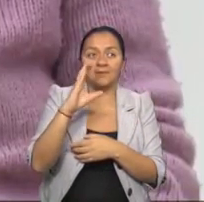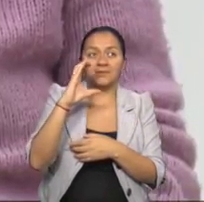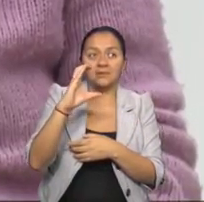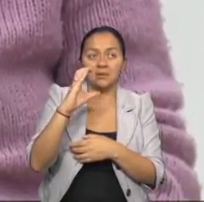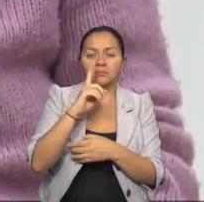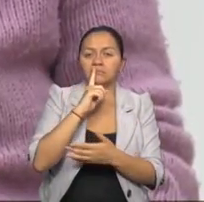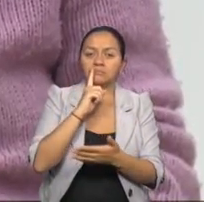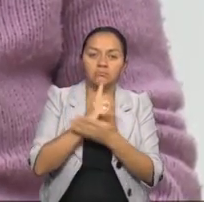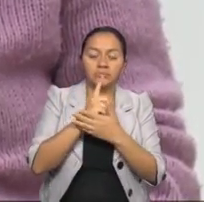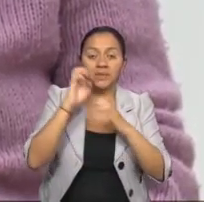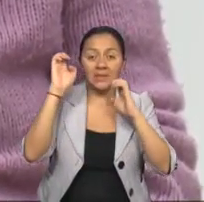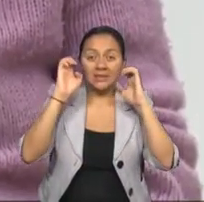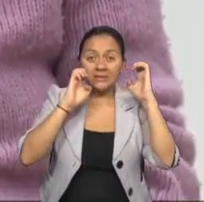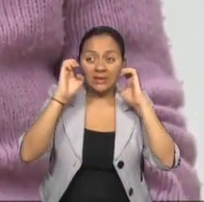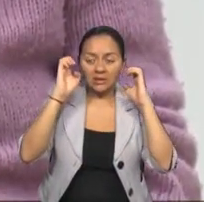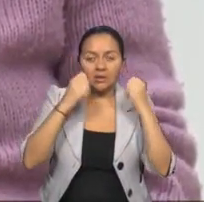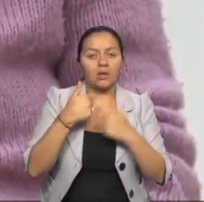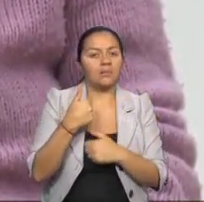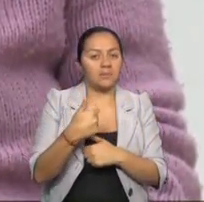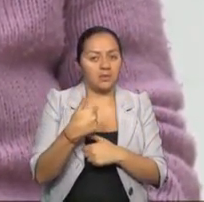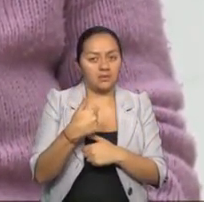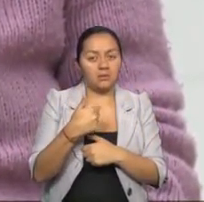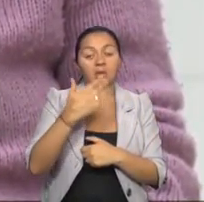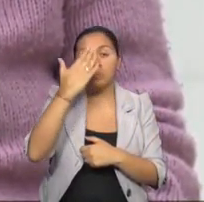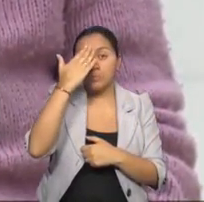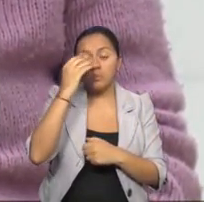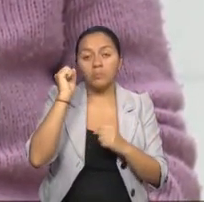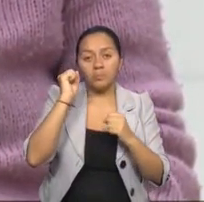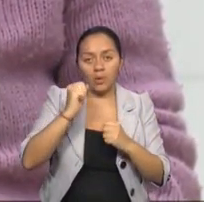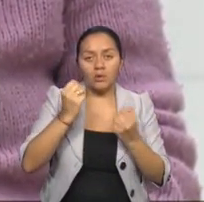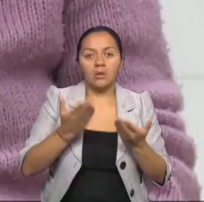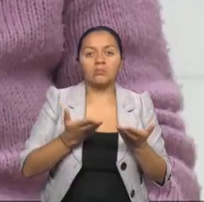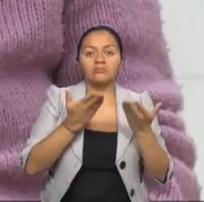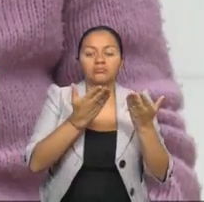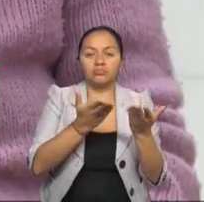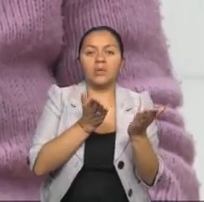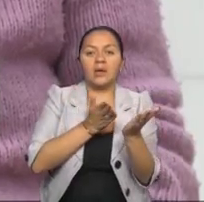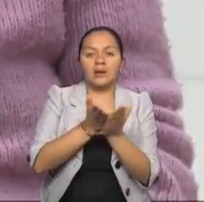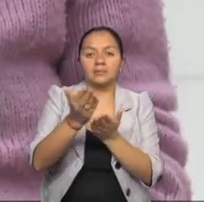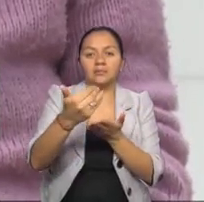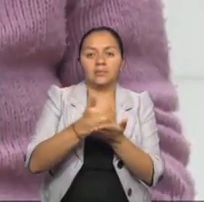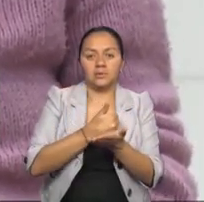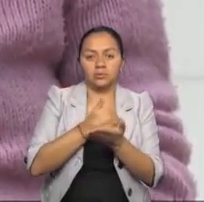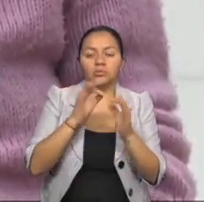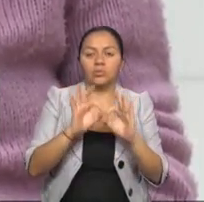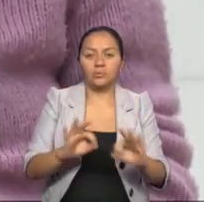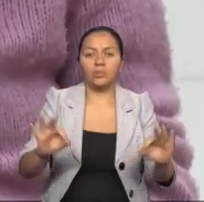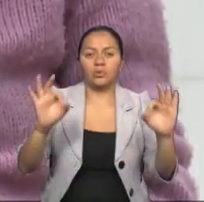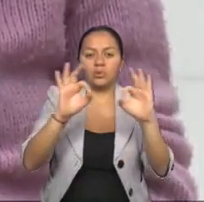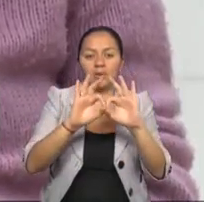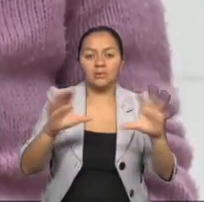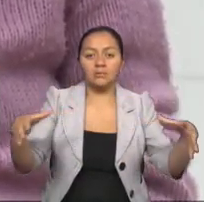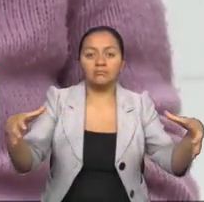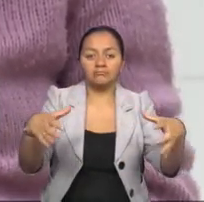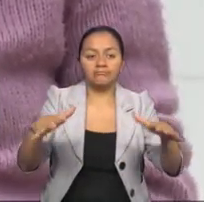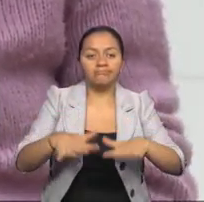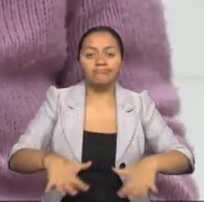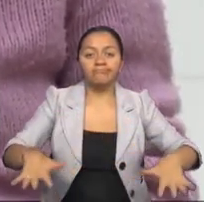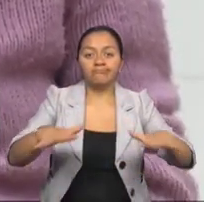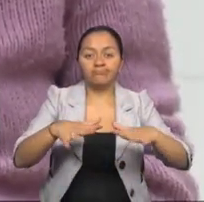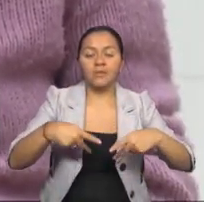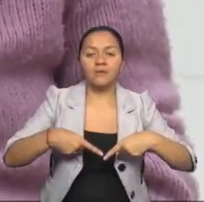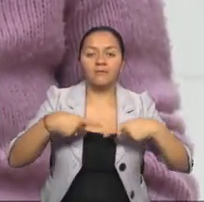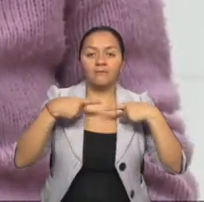estrategia súper poderosa para poder realmente garantizar el acceso a muchas de las cosas de la vida